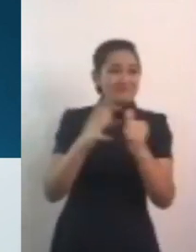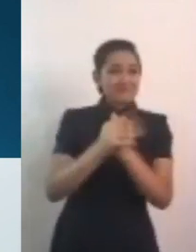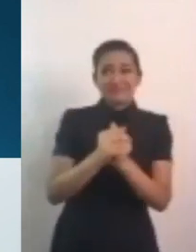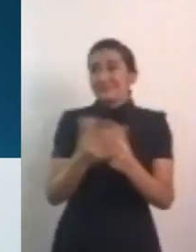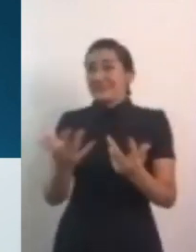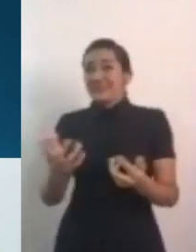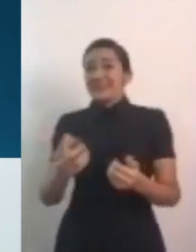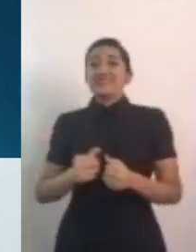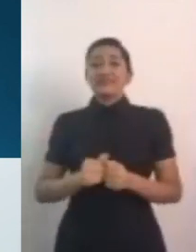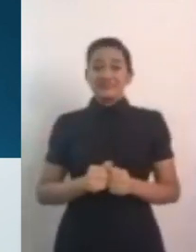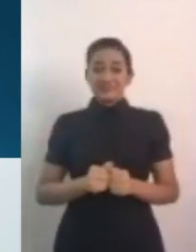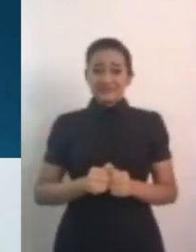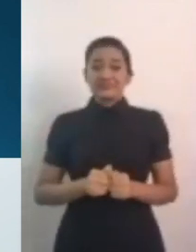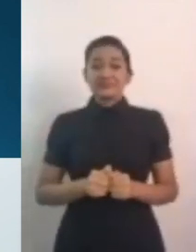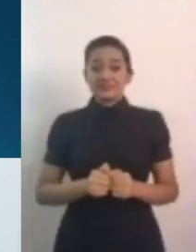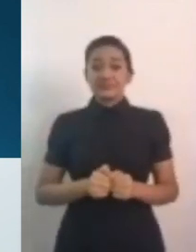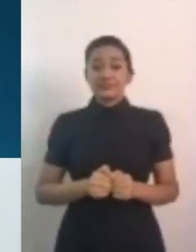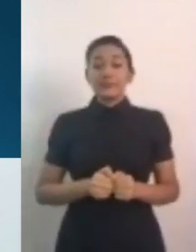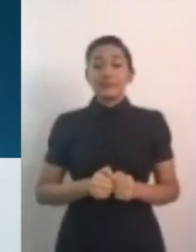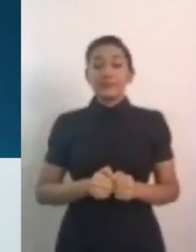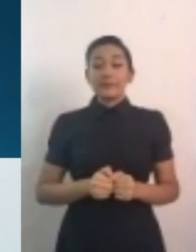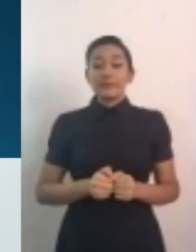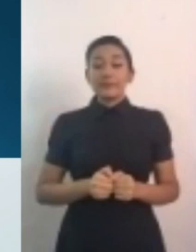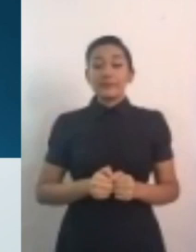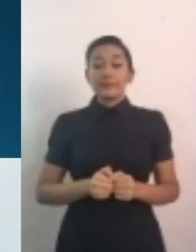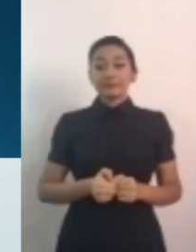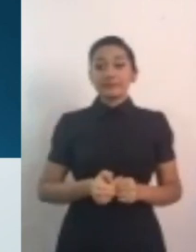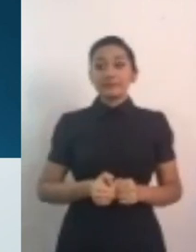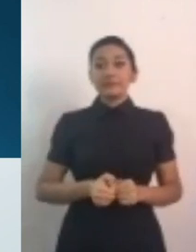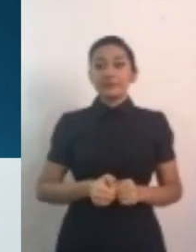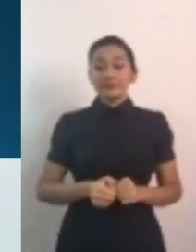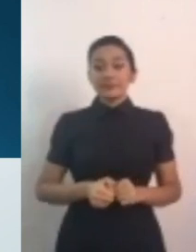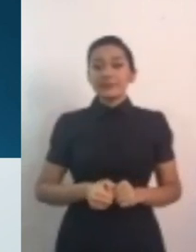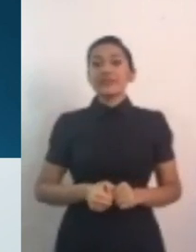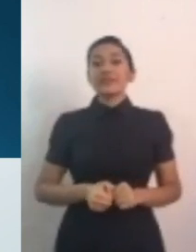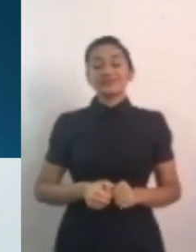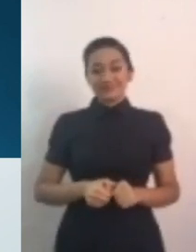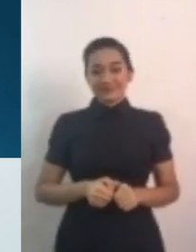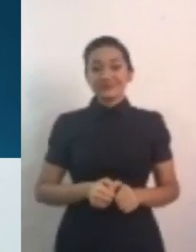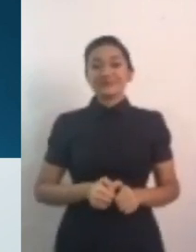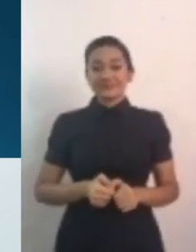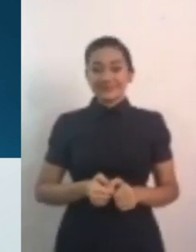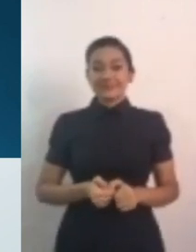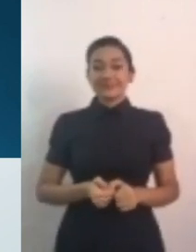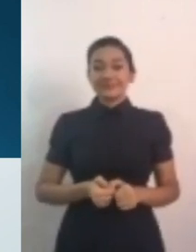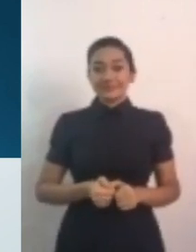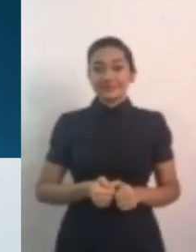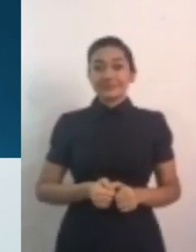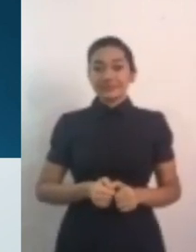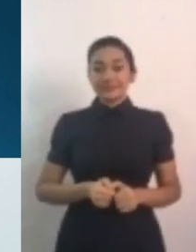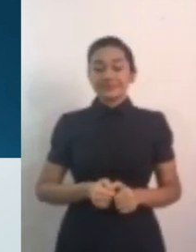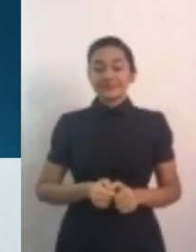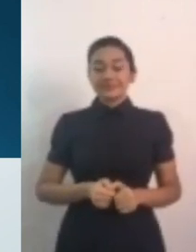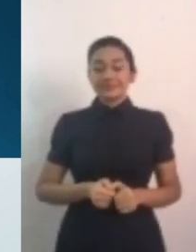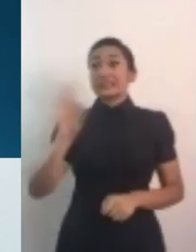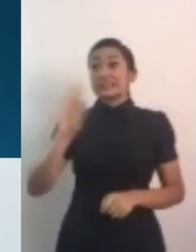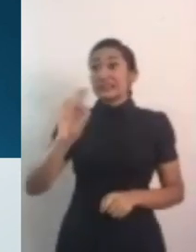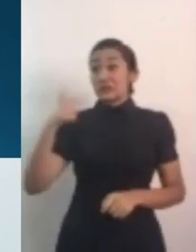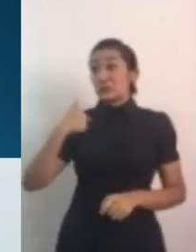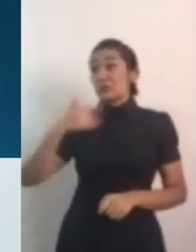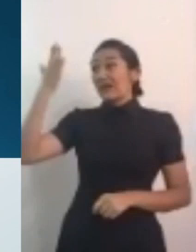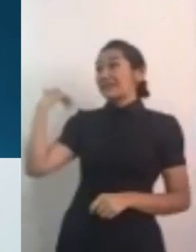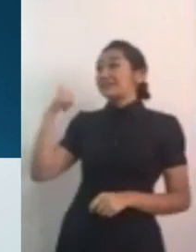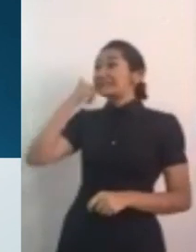hipervigilancia. Se está buscando más estabilidad y se está buscando alcanzar metas que hemos estado dejando por